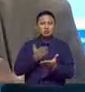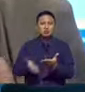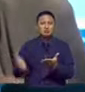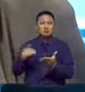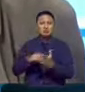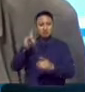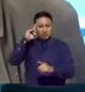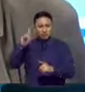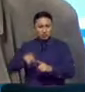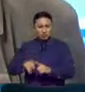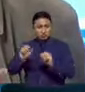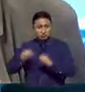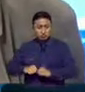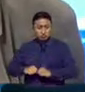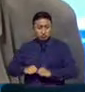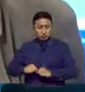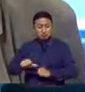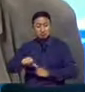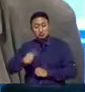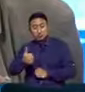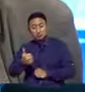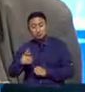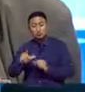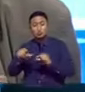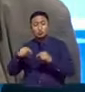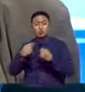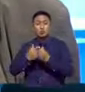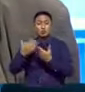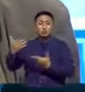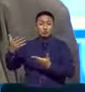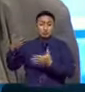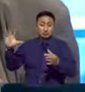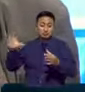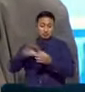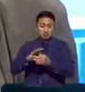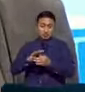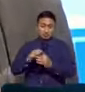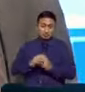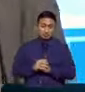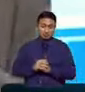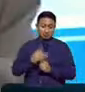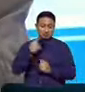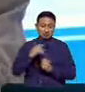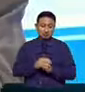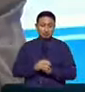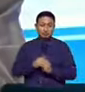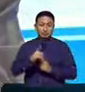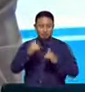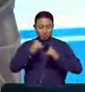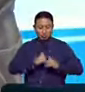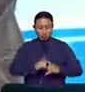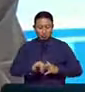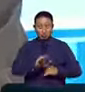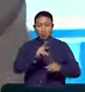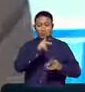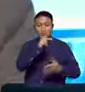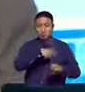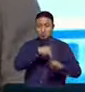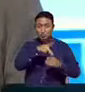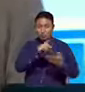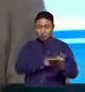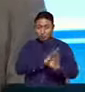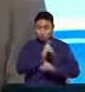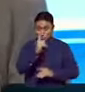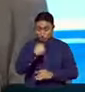de acuerdos que tiene que hacer con los otros miembros de la oposición. Claro. Es decir, no es que va a continuar con su programa